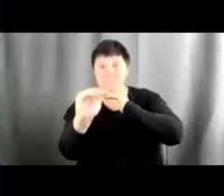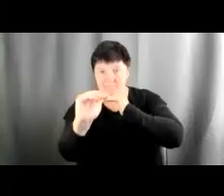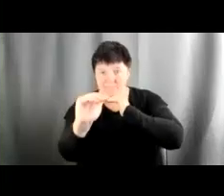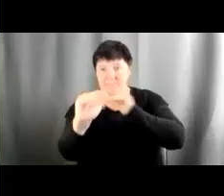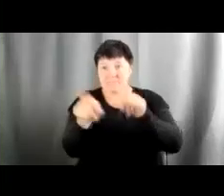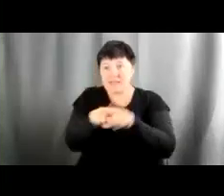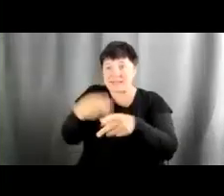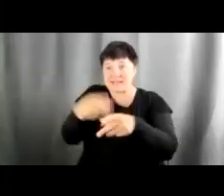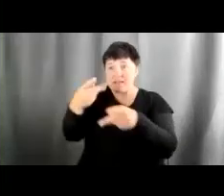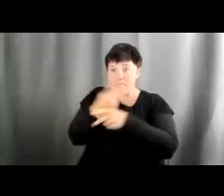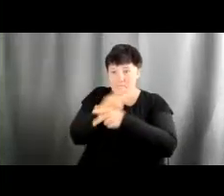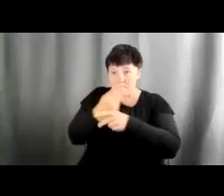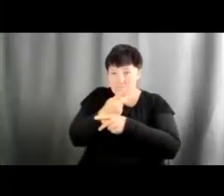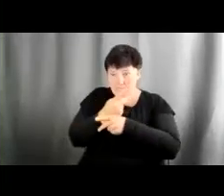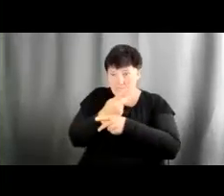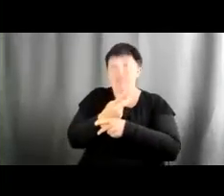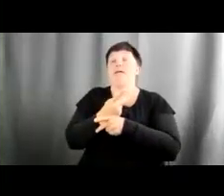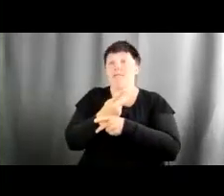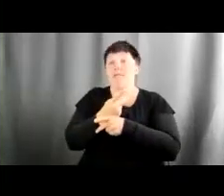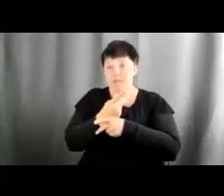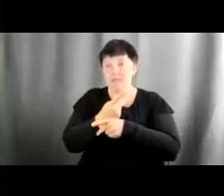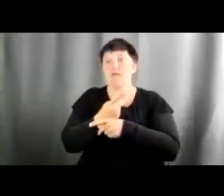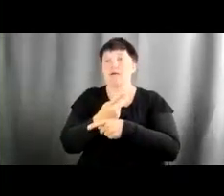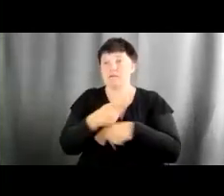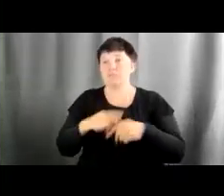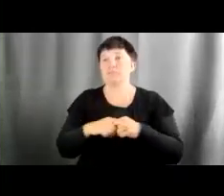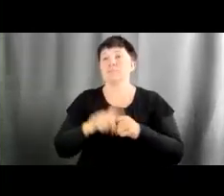de geografía.